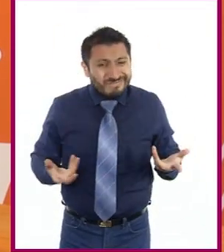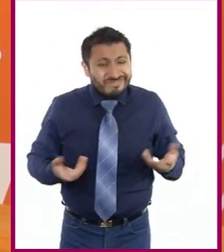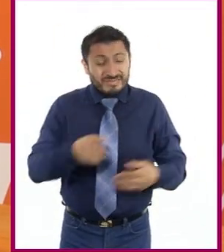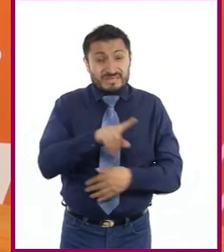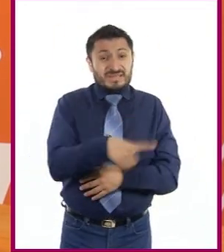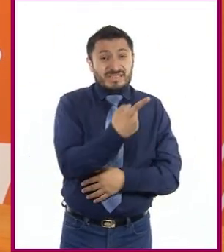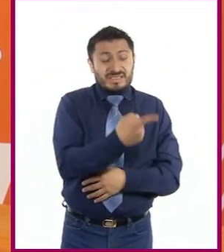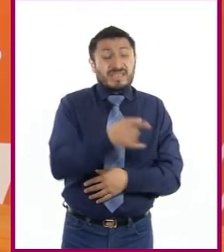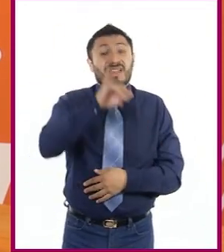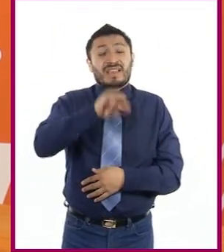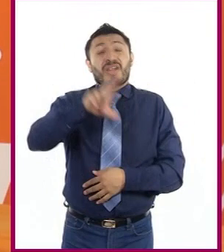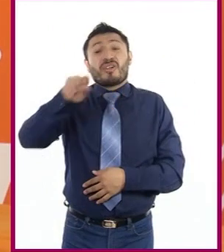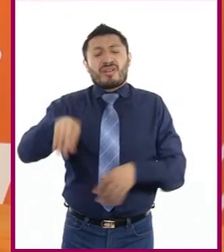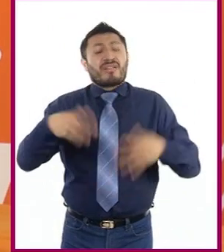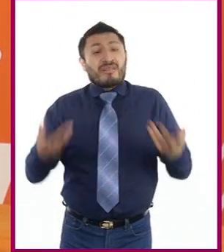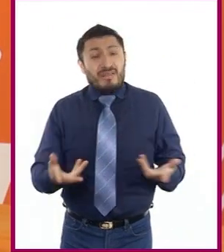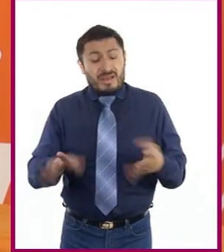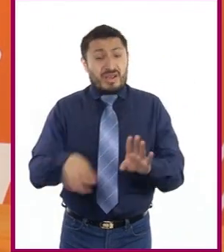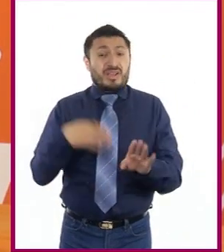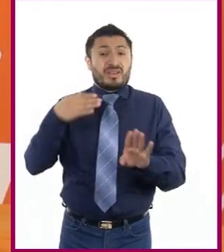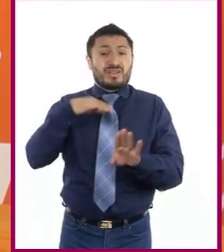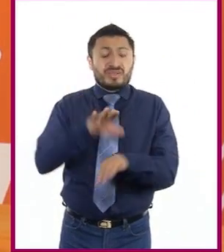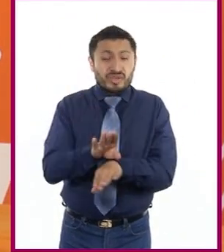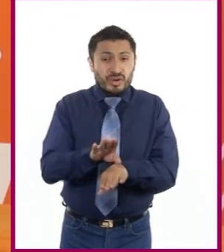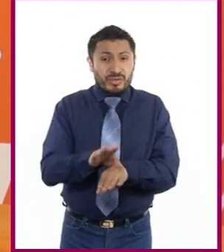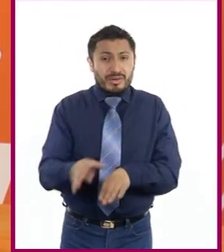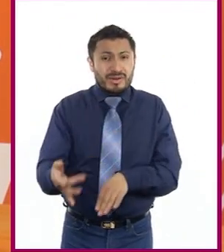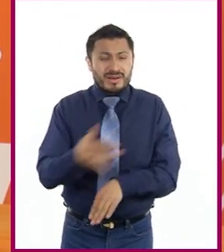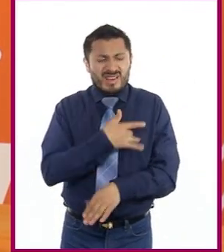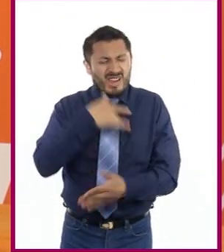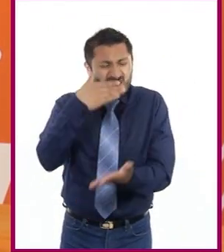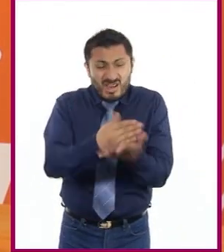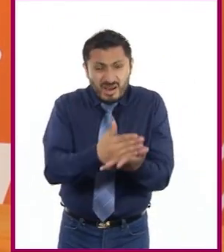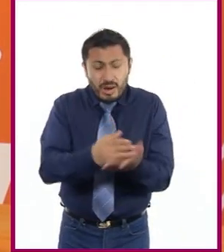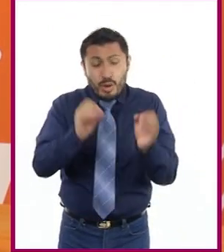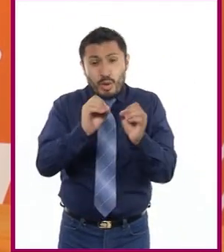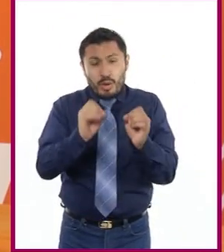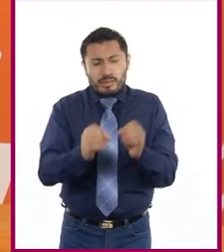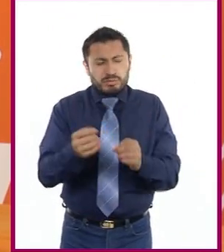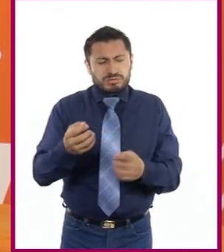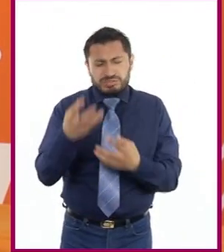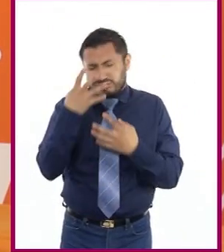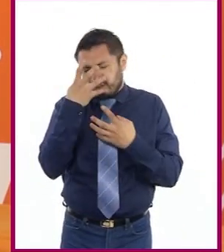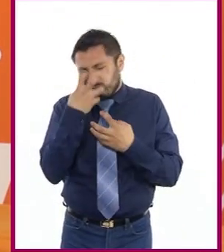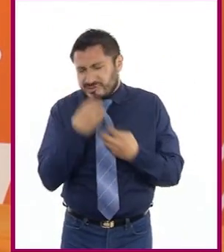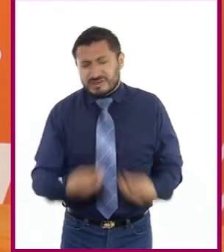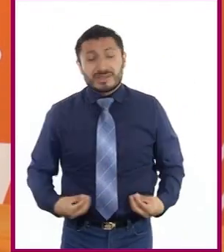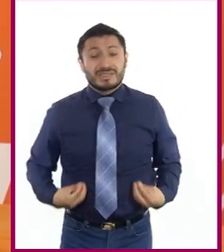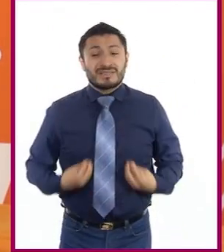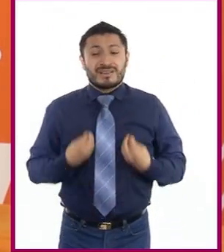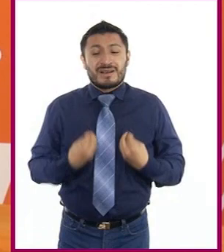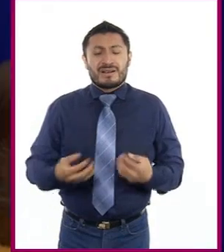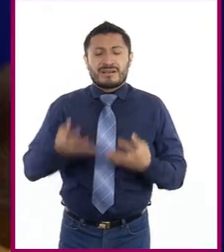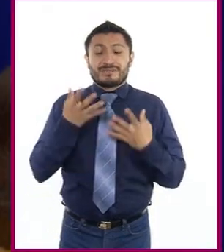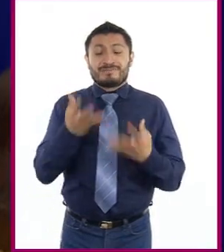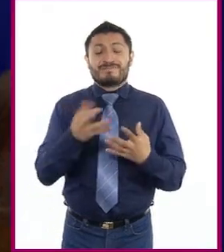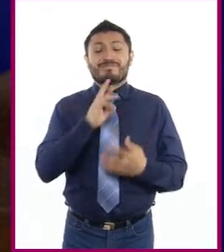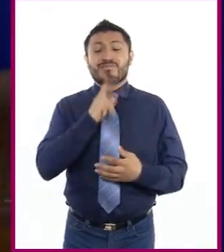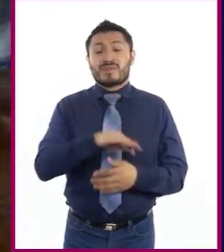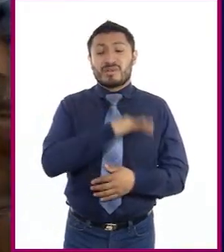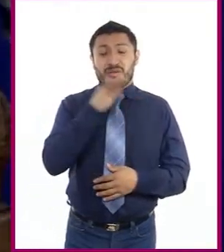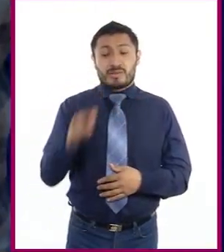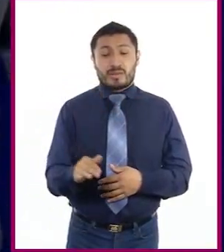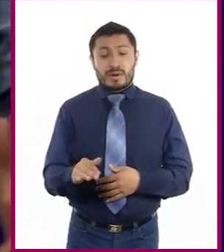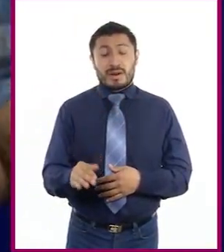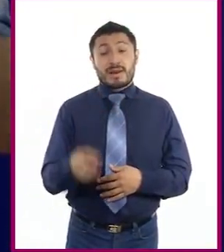la existencia, que amenaza con paralizarle y sumir en una angustia vital que le hace desear la muerte.